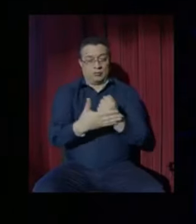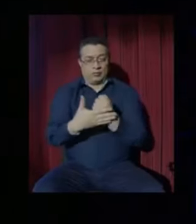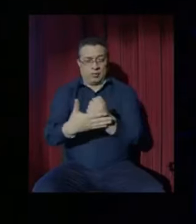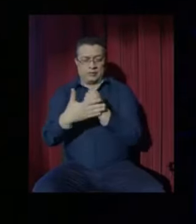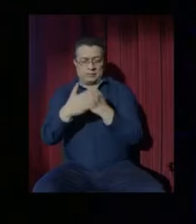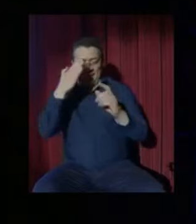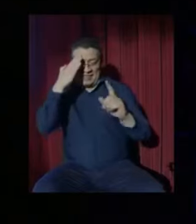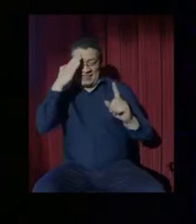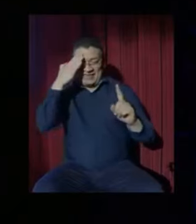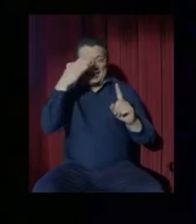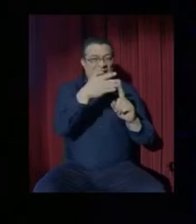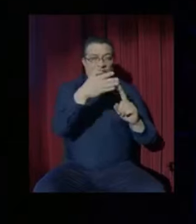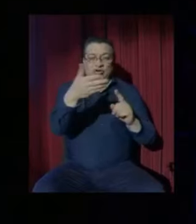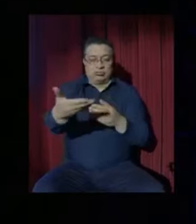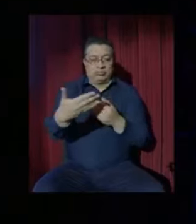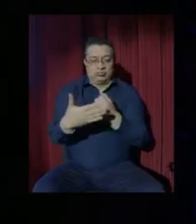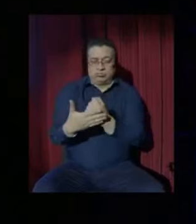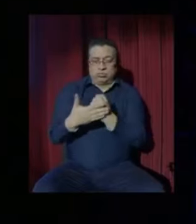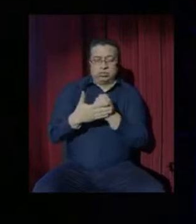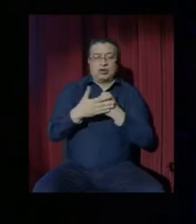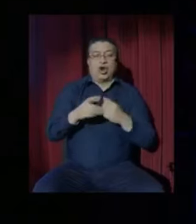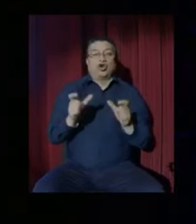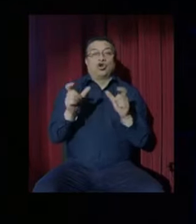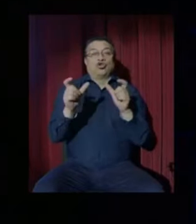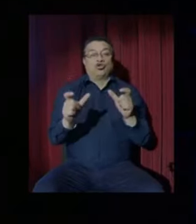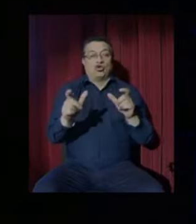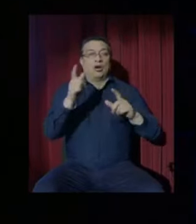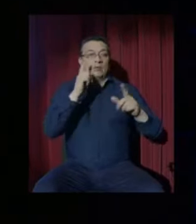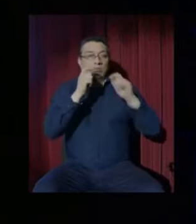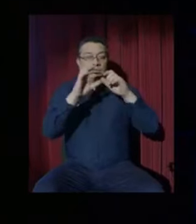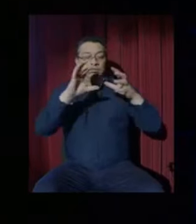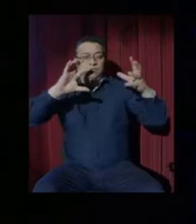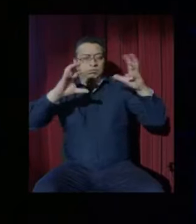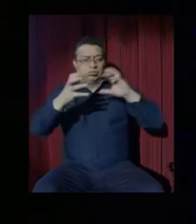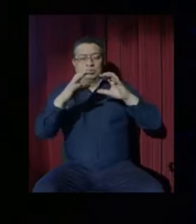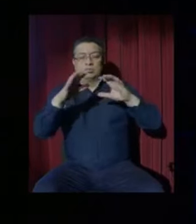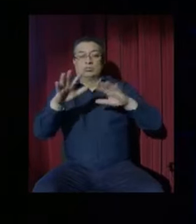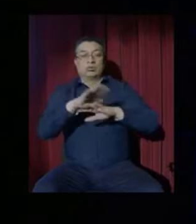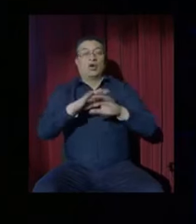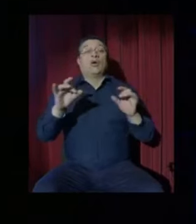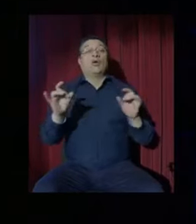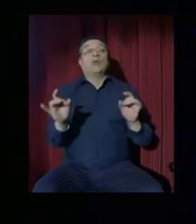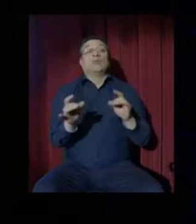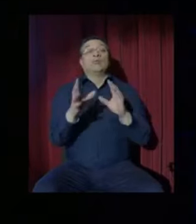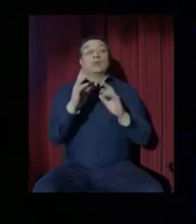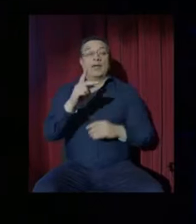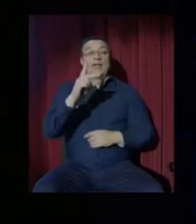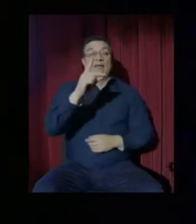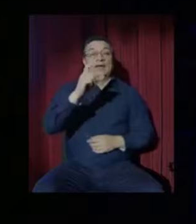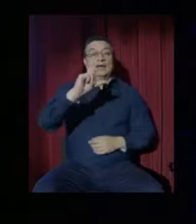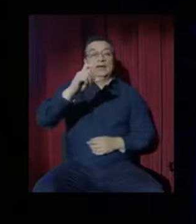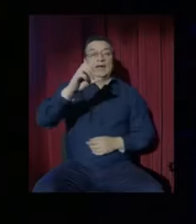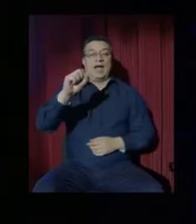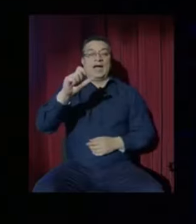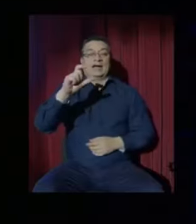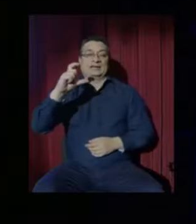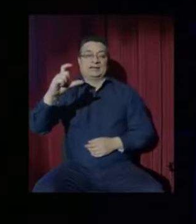directos en materia de control de riesgo y desastre en caso de la dgc